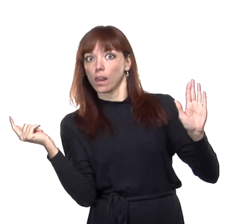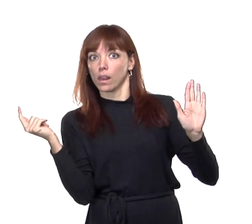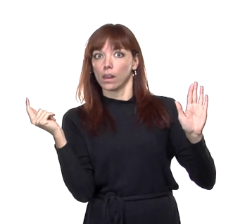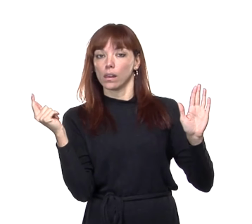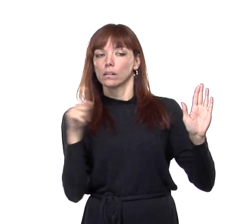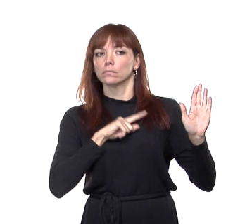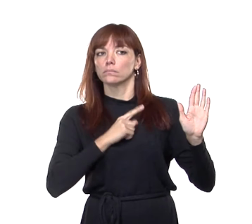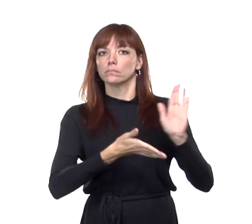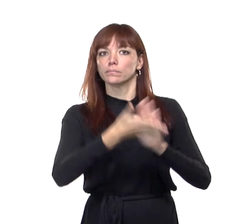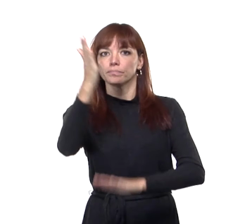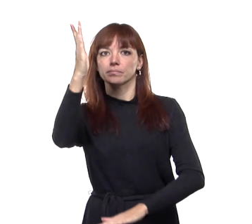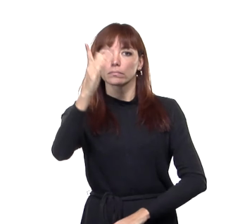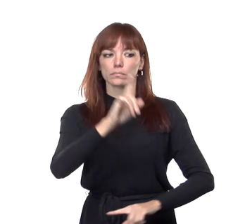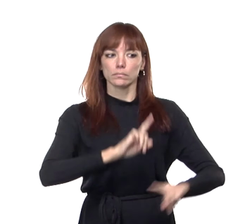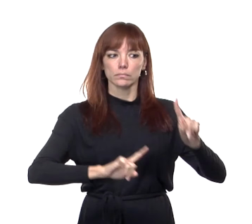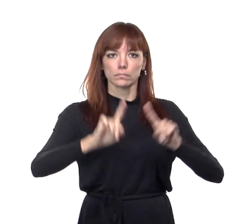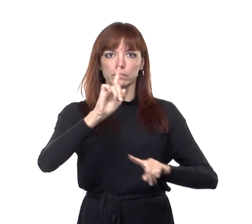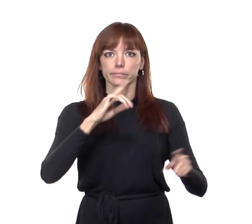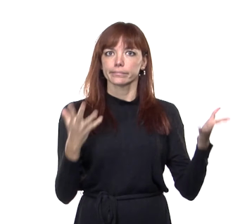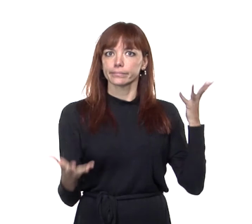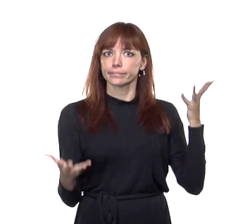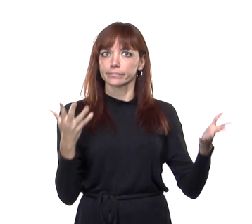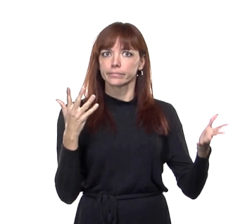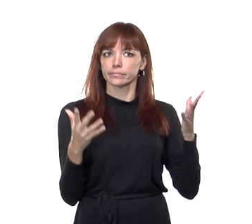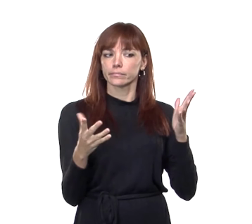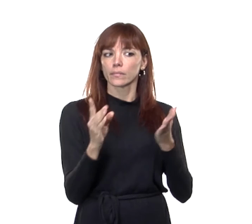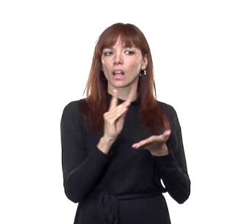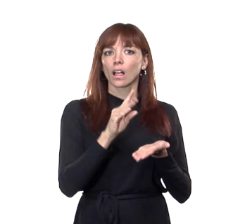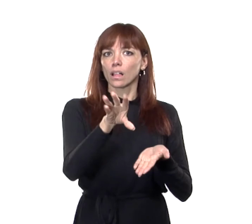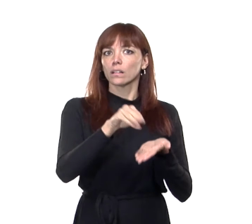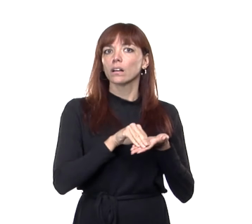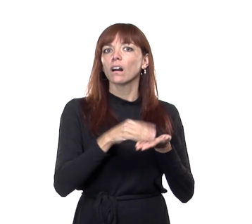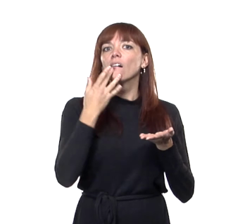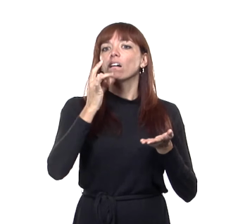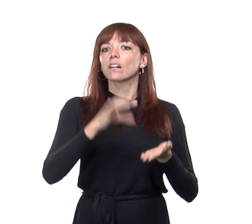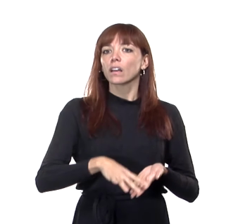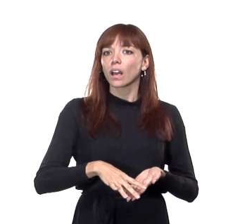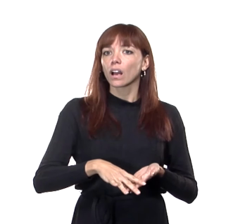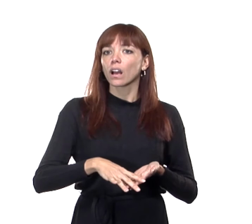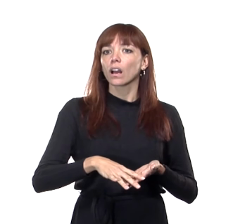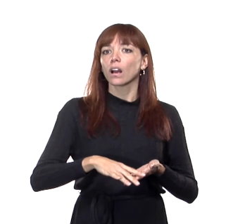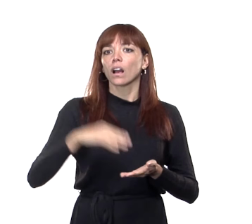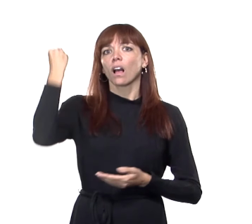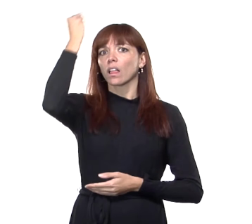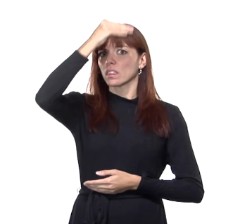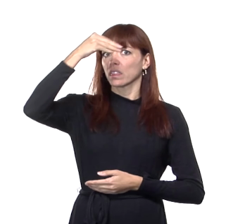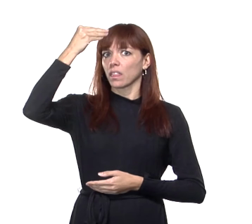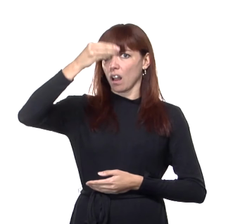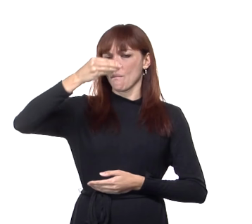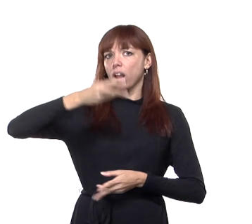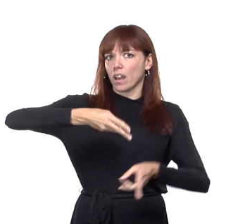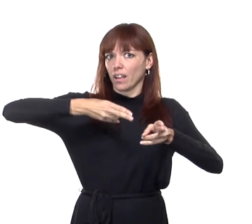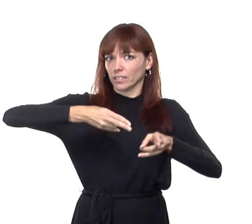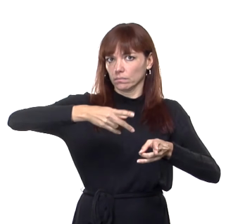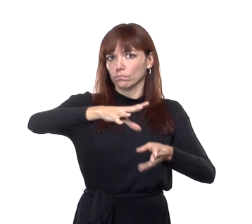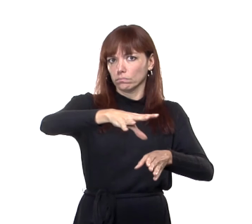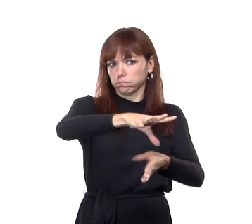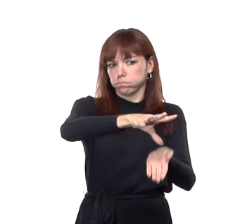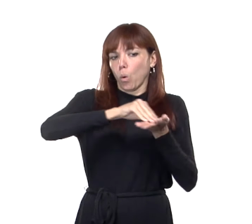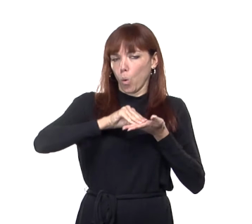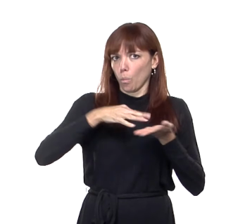gran preocupación de que esos datos terminen en las manos de los talibanes y ya ha pasado antes con los talibanes en particular entonces no es ni siquiera